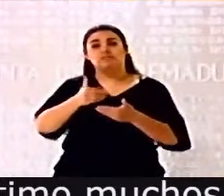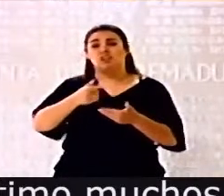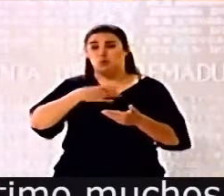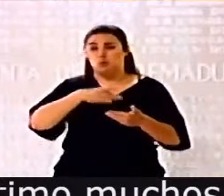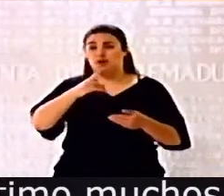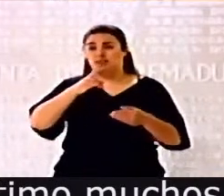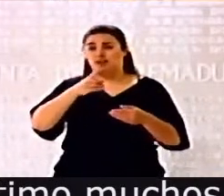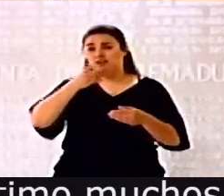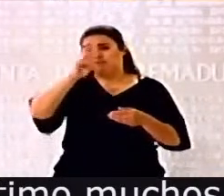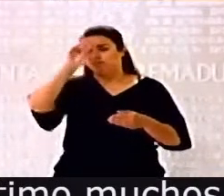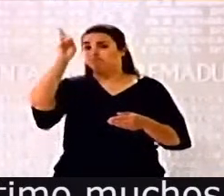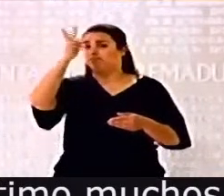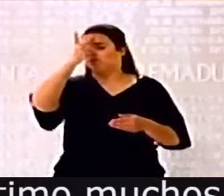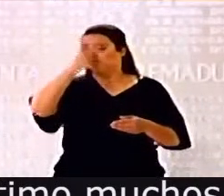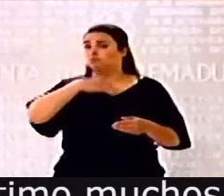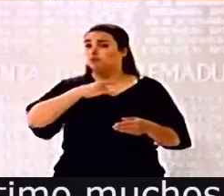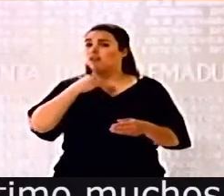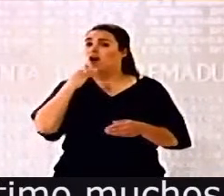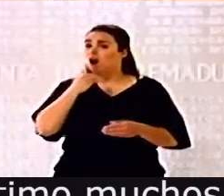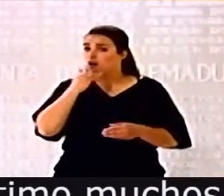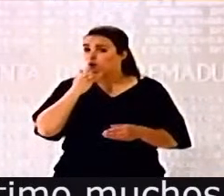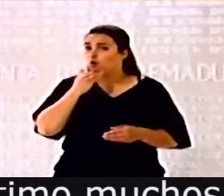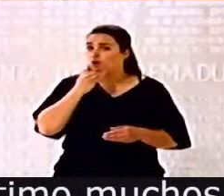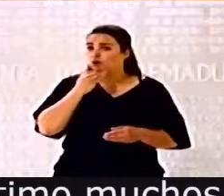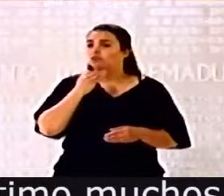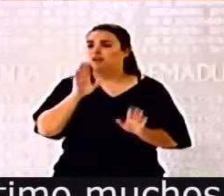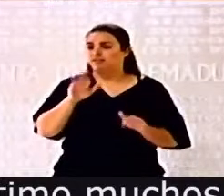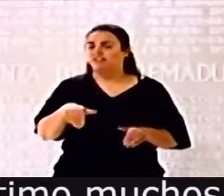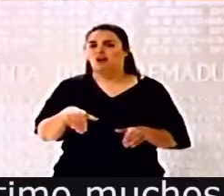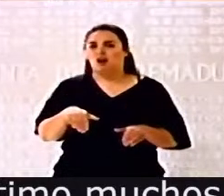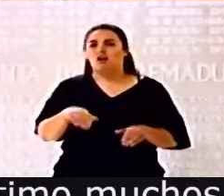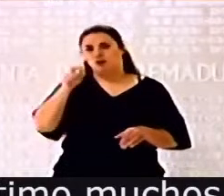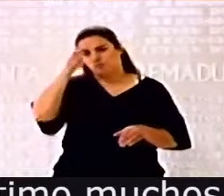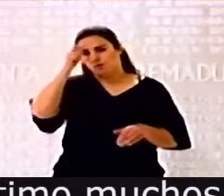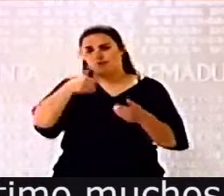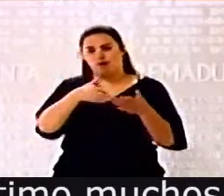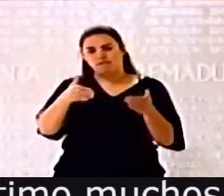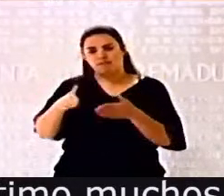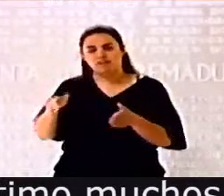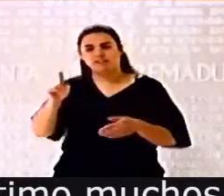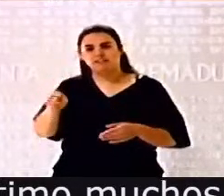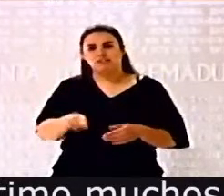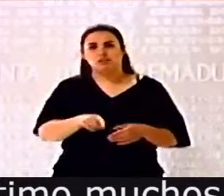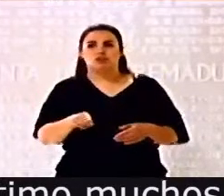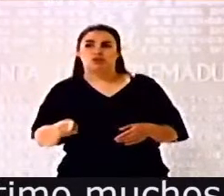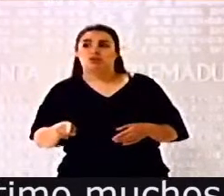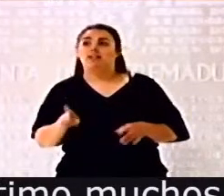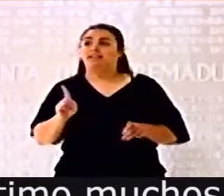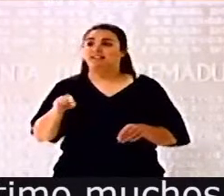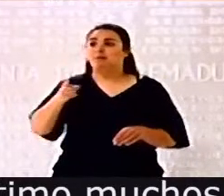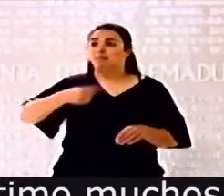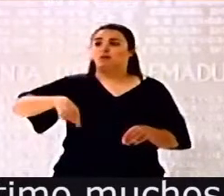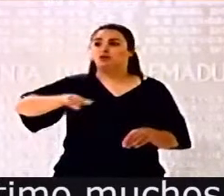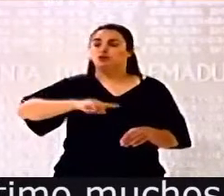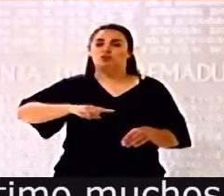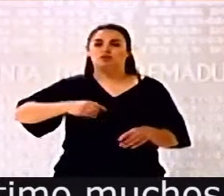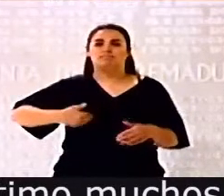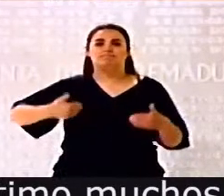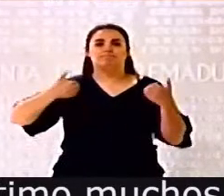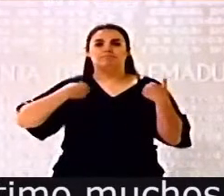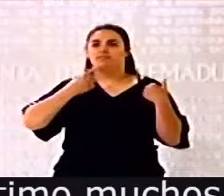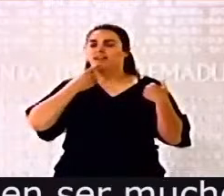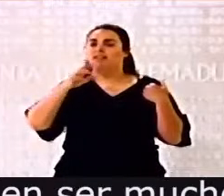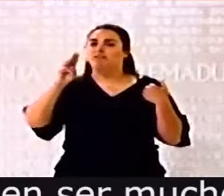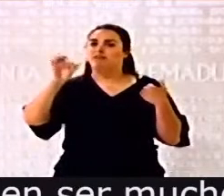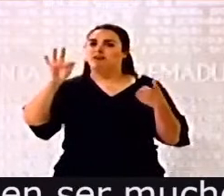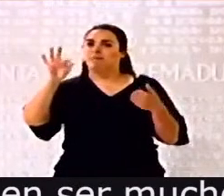o piensan que pueden dar marcha atrás y que pueden ser muchos los que finalmente abran? Y en este caso, ¿ustedes qué podrían decirle a las FEMPES?